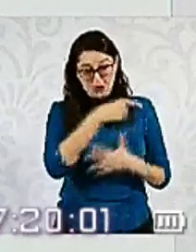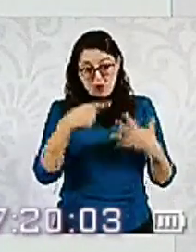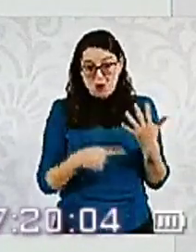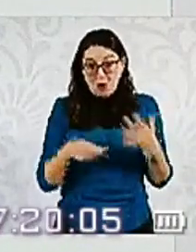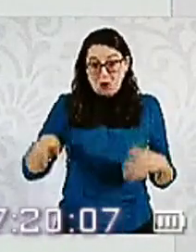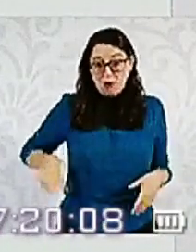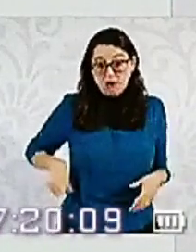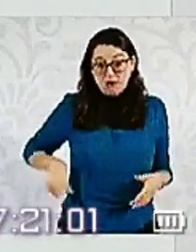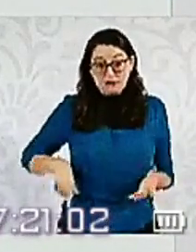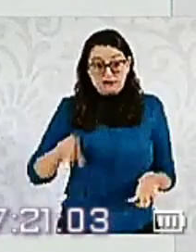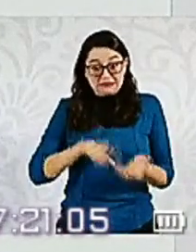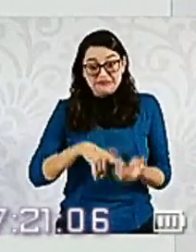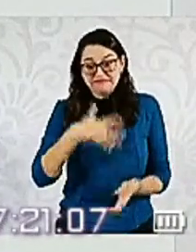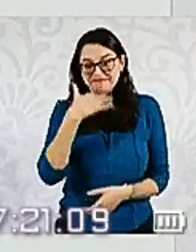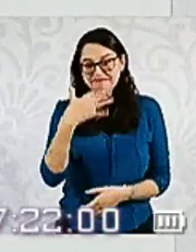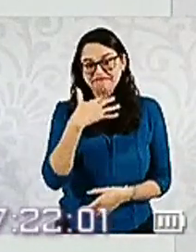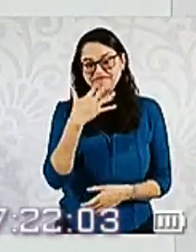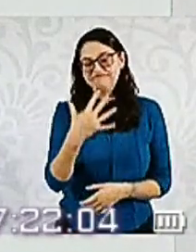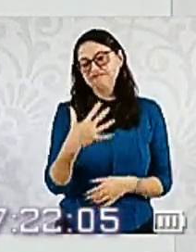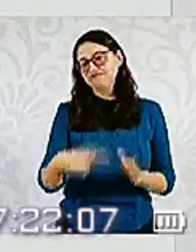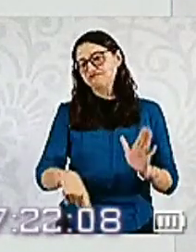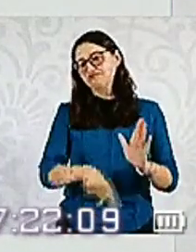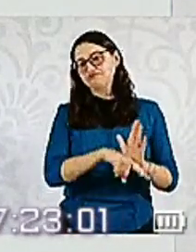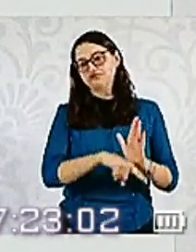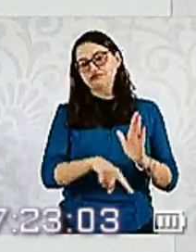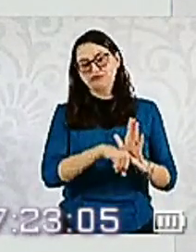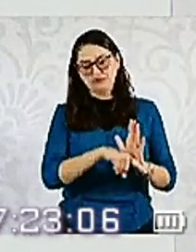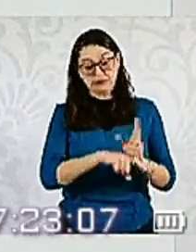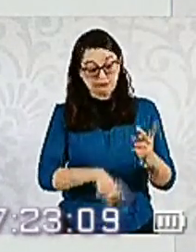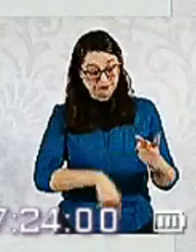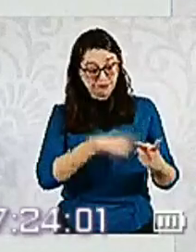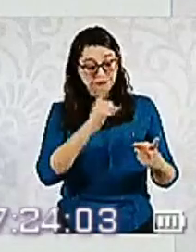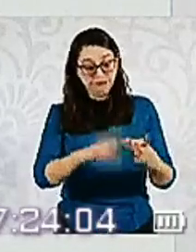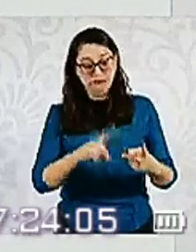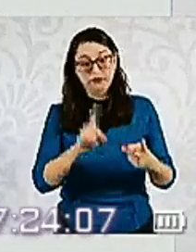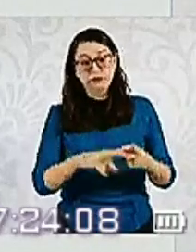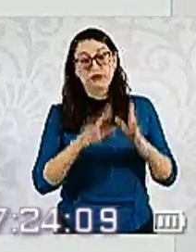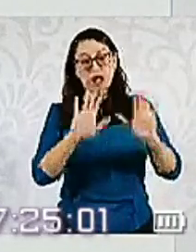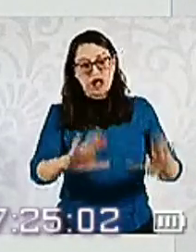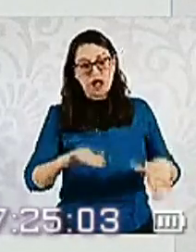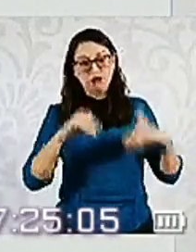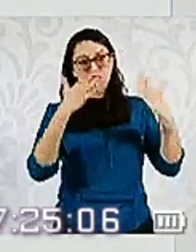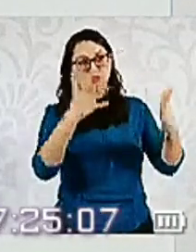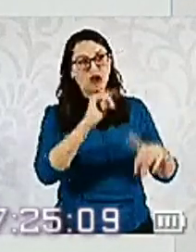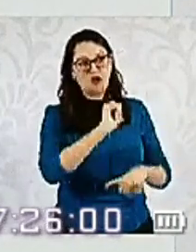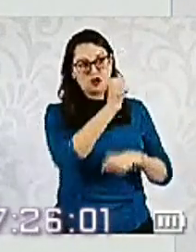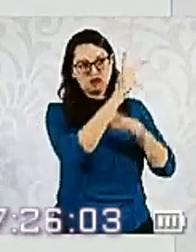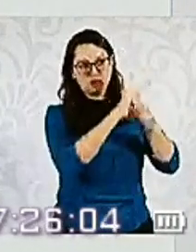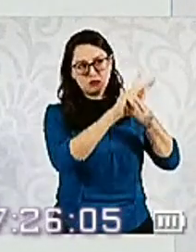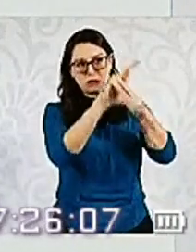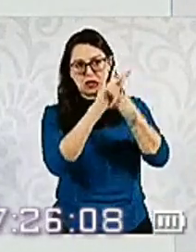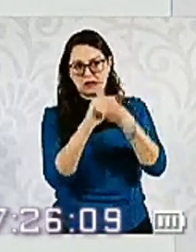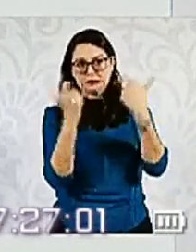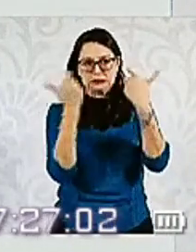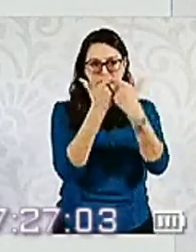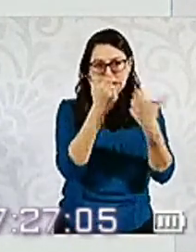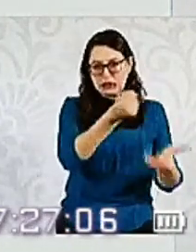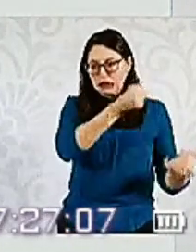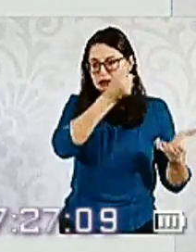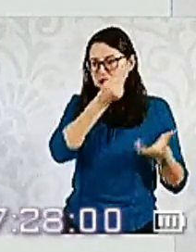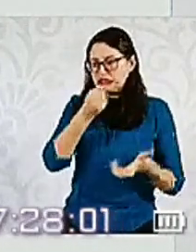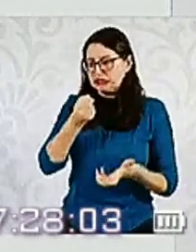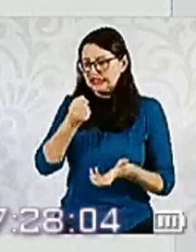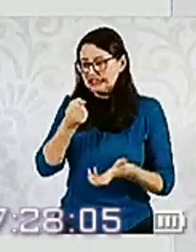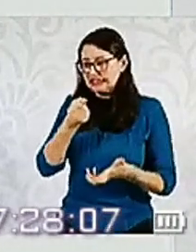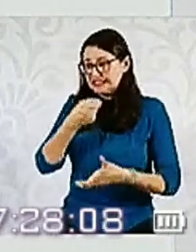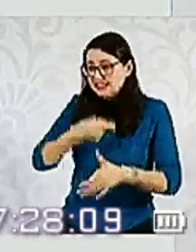gobierno. Inhibe las inversiones. Si alguien quiere venir a inversiones y se presenta que con los trámites tiene que hacer moches para hacer sus trámites